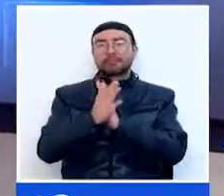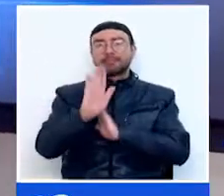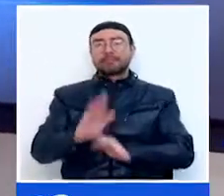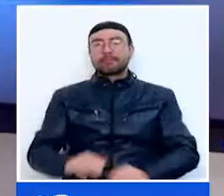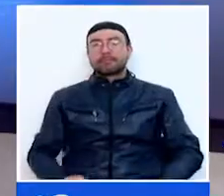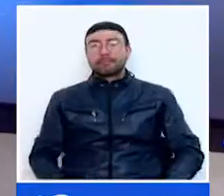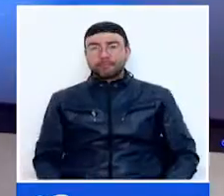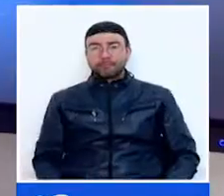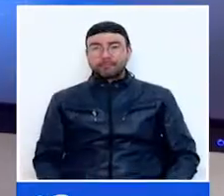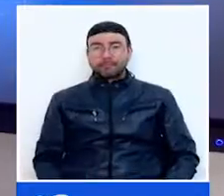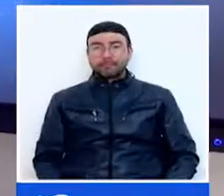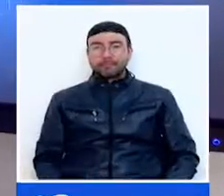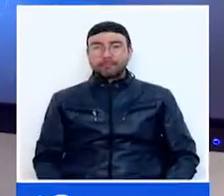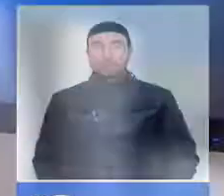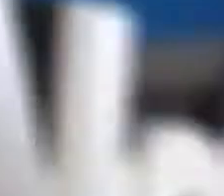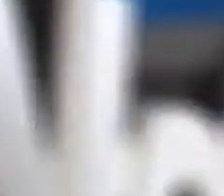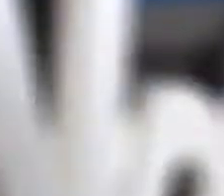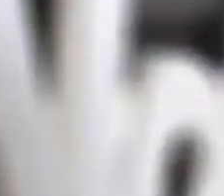todos.